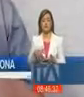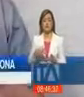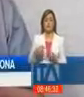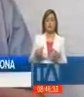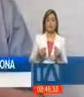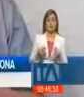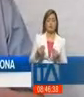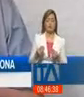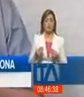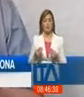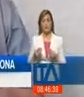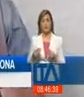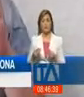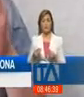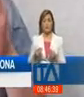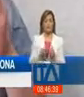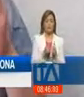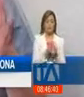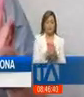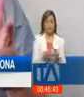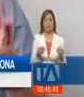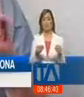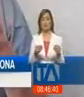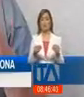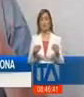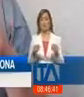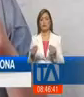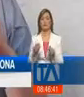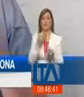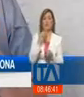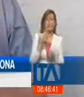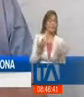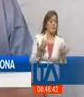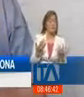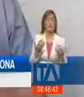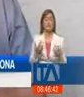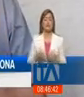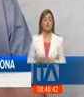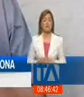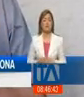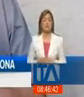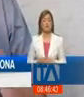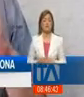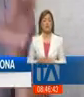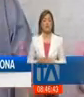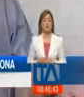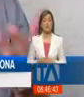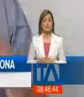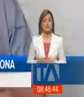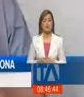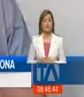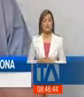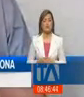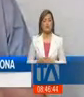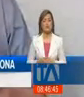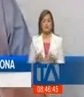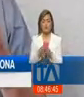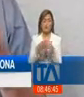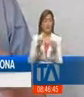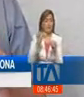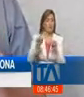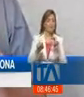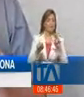si es que ya se iba a resolver el problema, si teníamos que hacer algo más, ¿cierto? Si es que iban a haber soluciones.